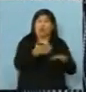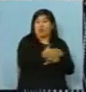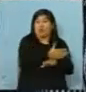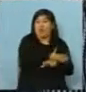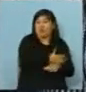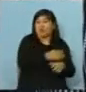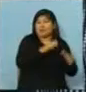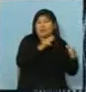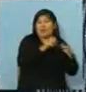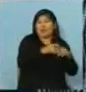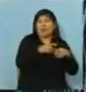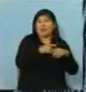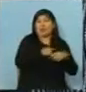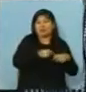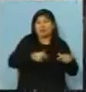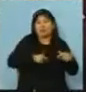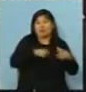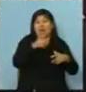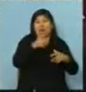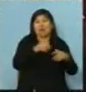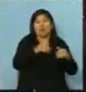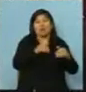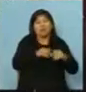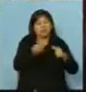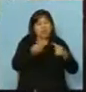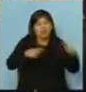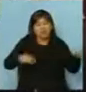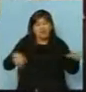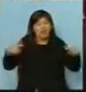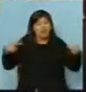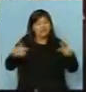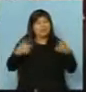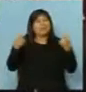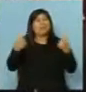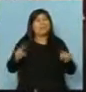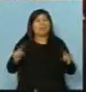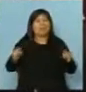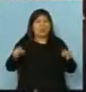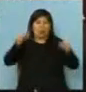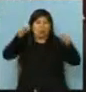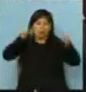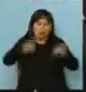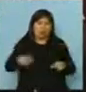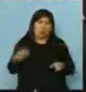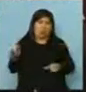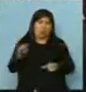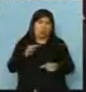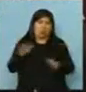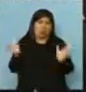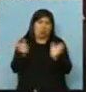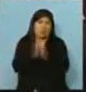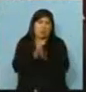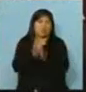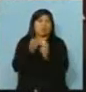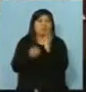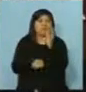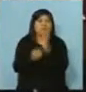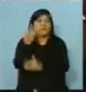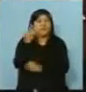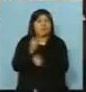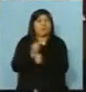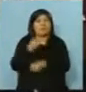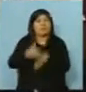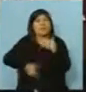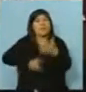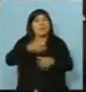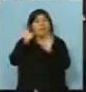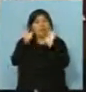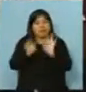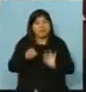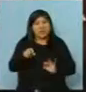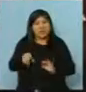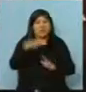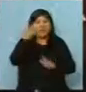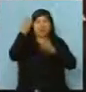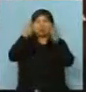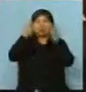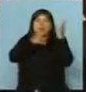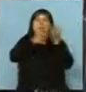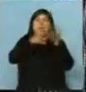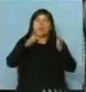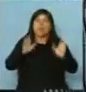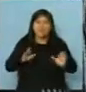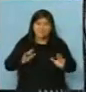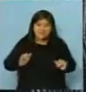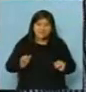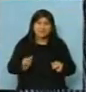cierto?, trabajando por ese proyecto que yo creo que hoy era un sueño que teníamos y hoy lo estamos, lo vemos que puede